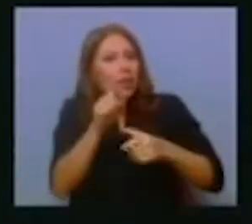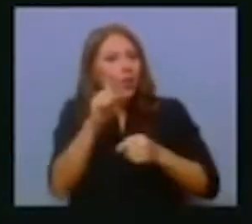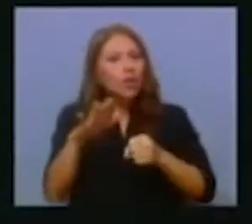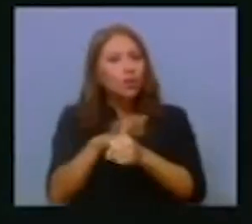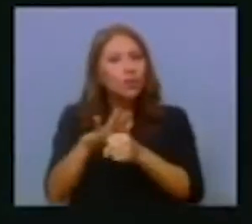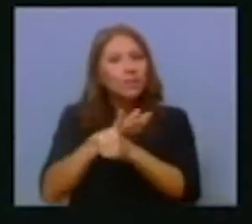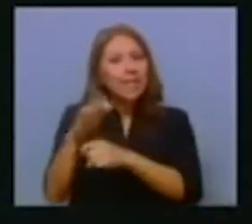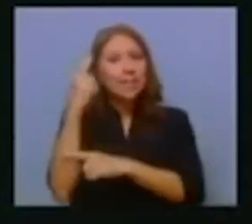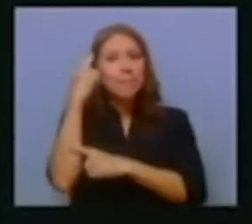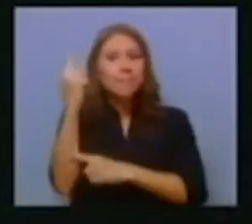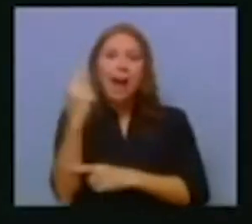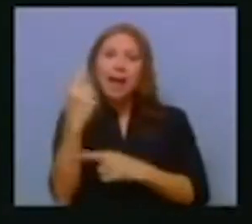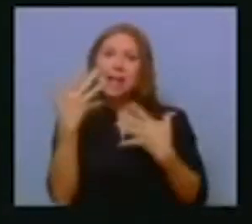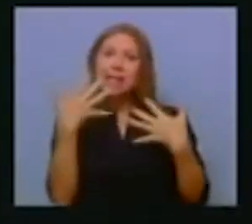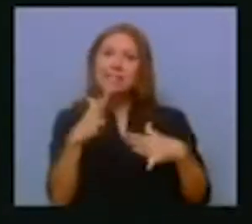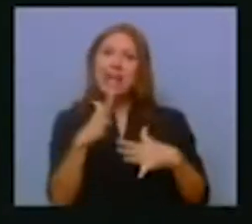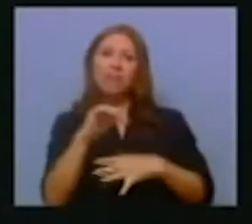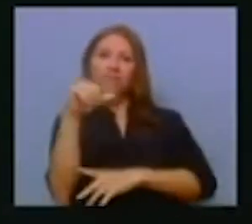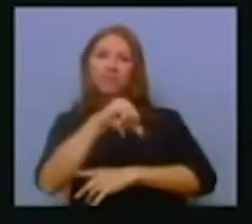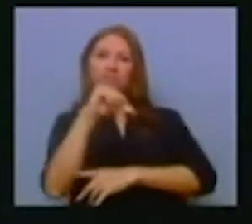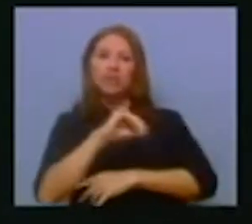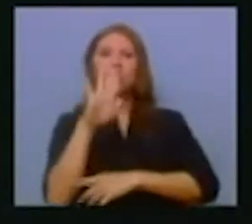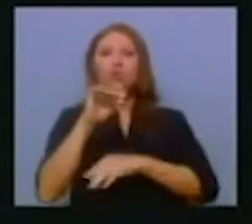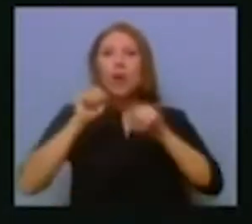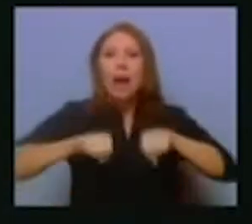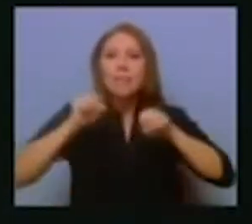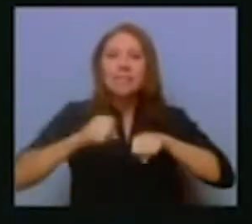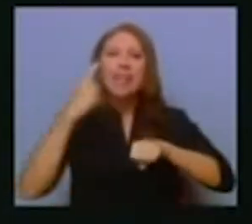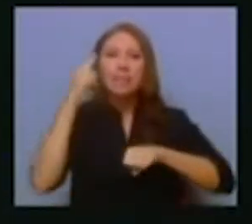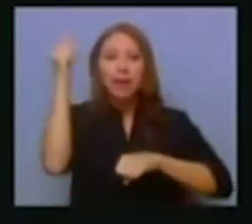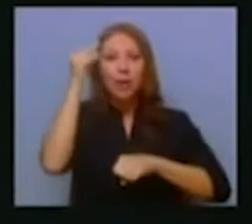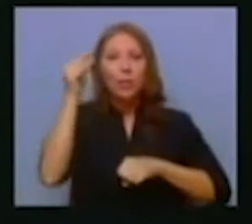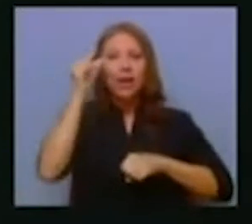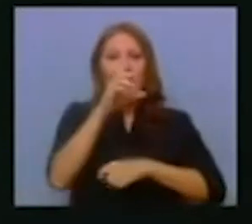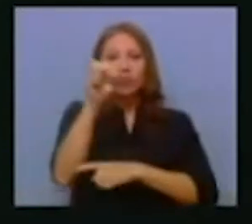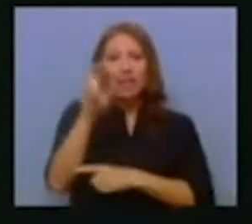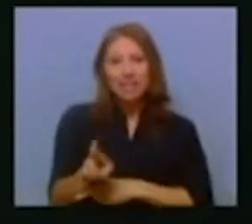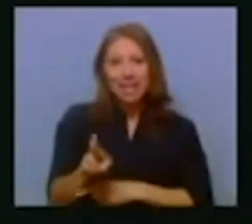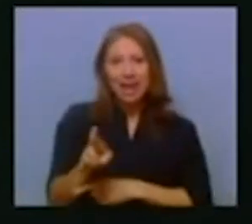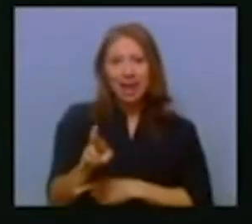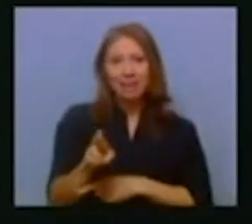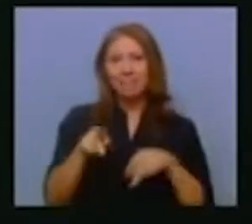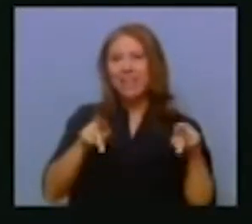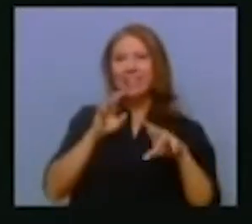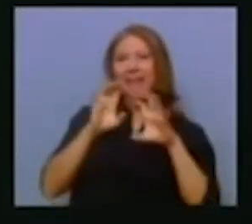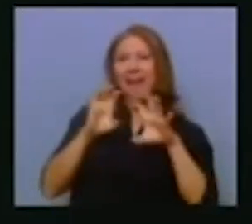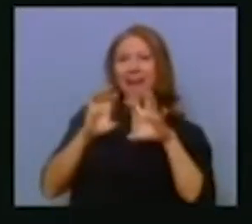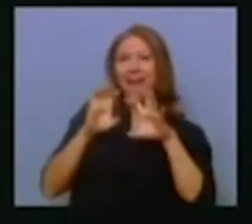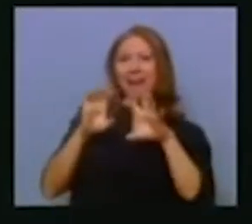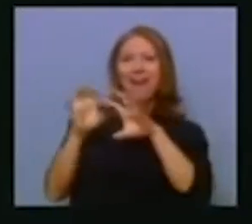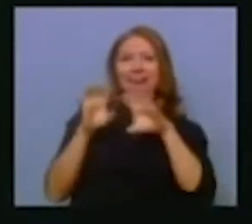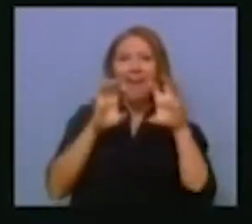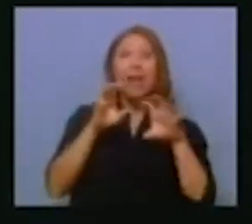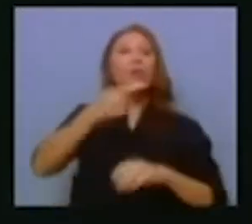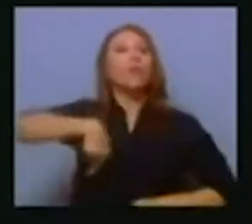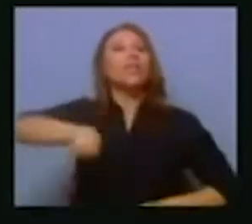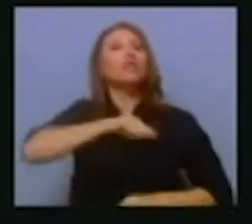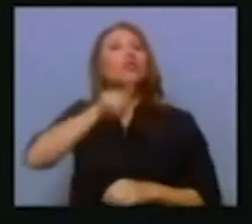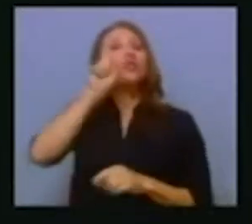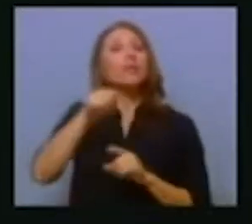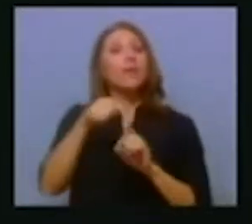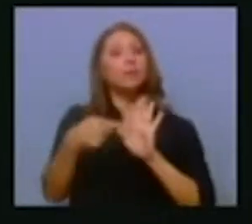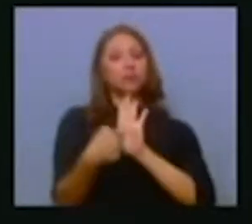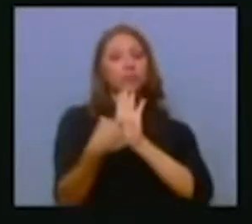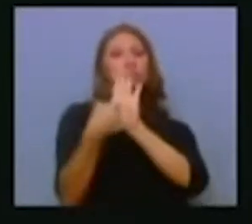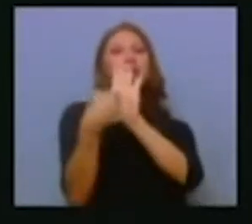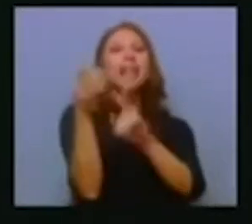tener descalificada su capacidad para ir a gobernar a Costa Rica. Cuando tenemos que ir a levantar la bandera de la